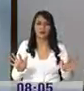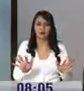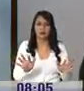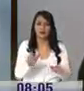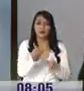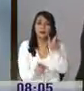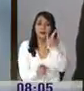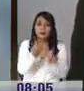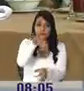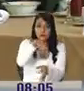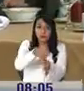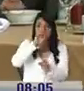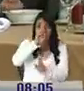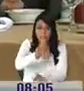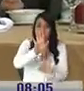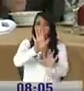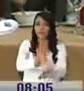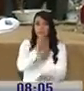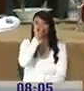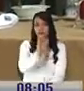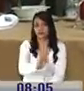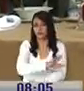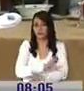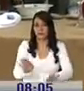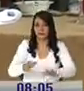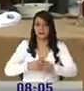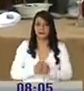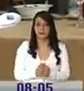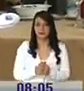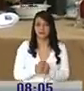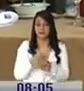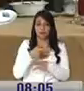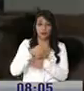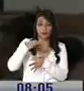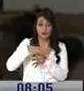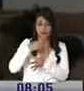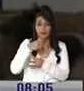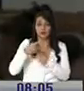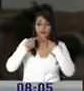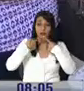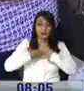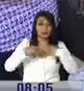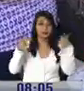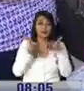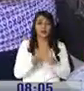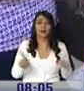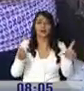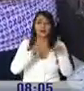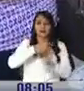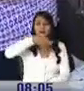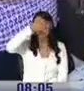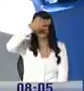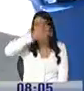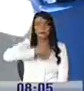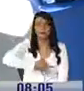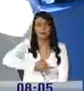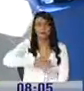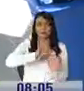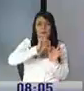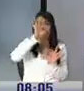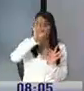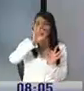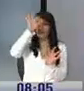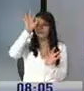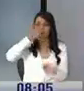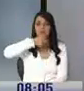votos de la gente el máximo organismo electoral exhorta para que exista seriedad en la promulgación de datos de pronósticos y encuestas